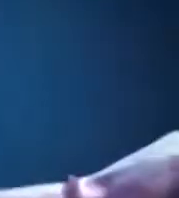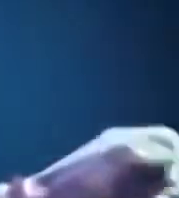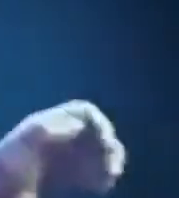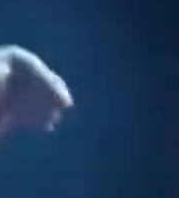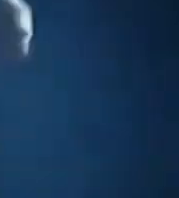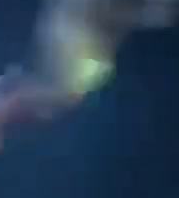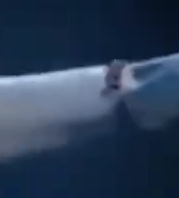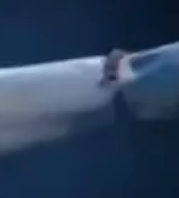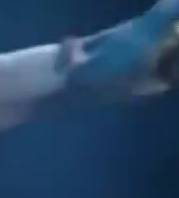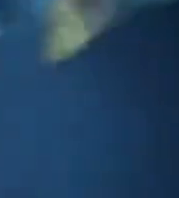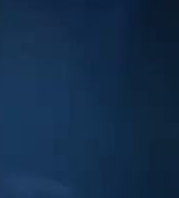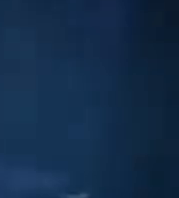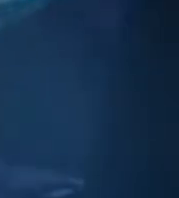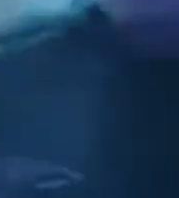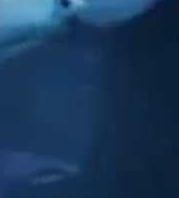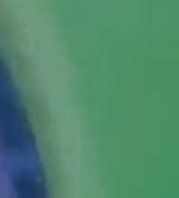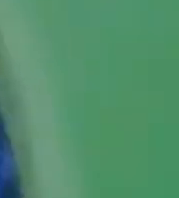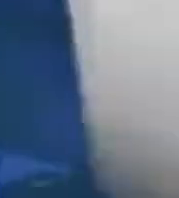TV en concierto.